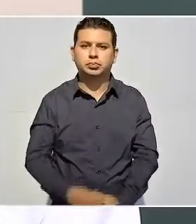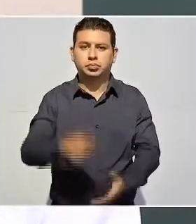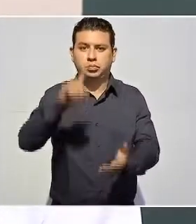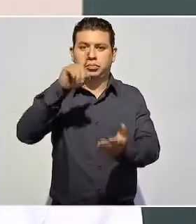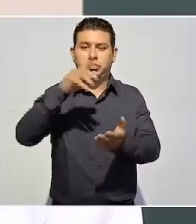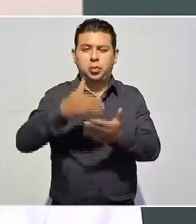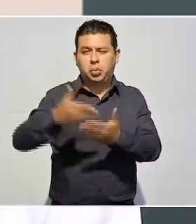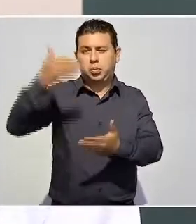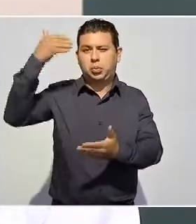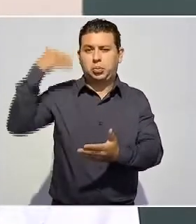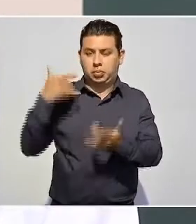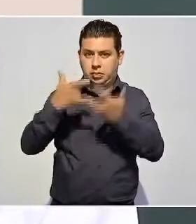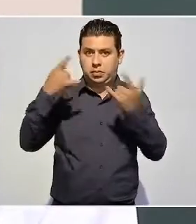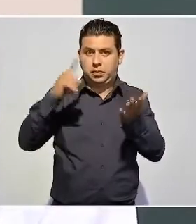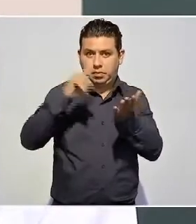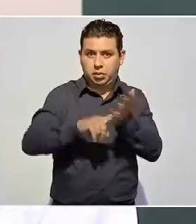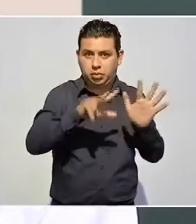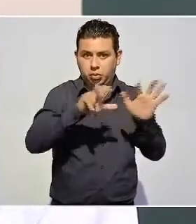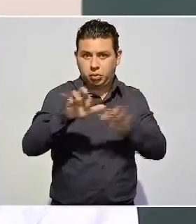1855,